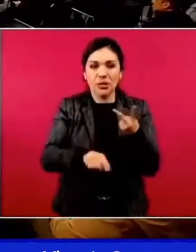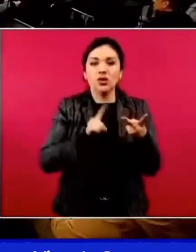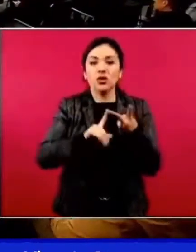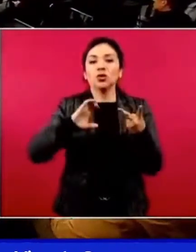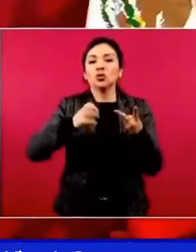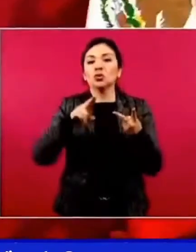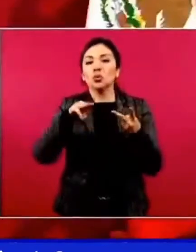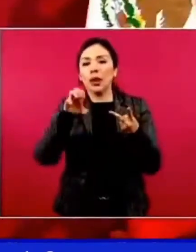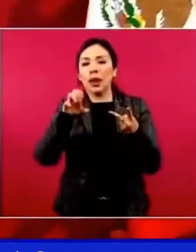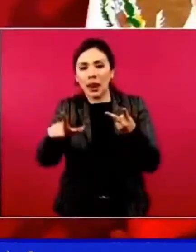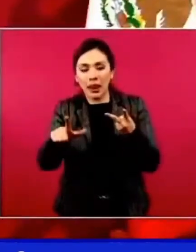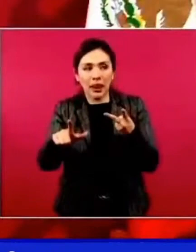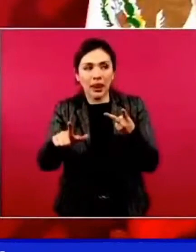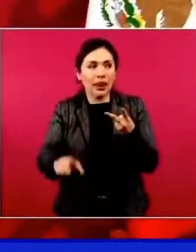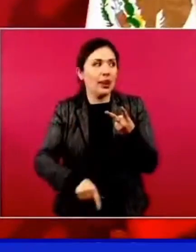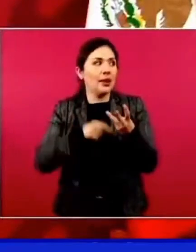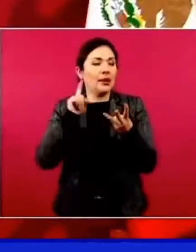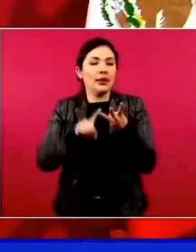Chumel,